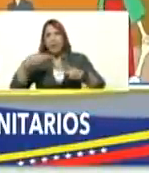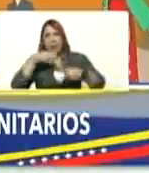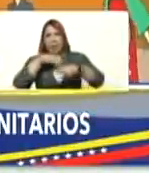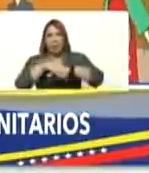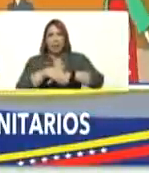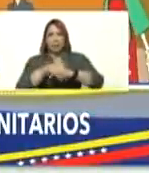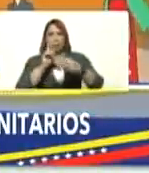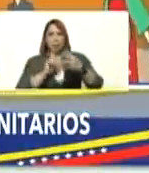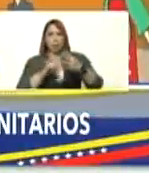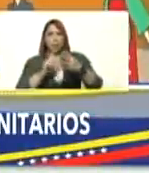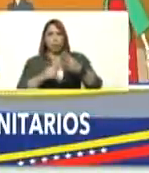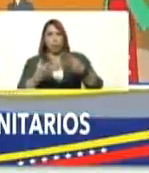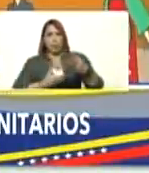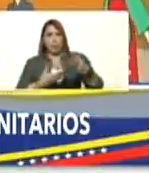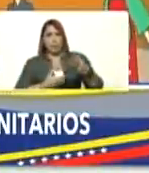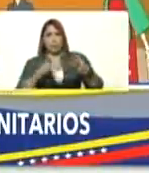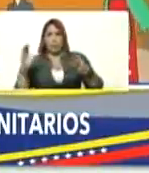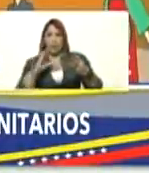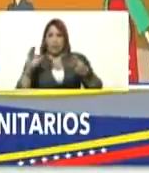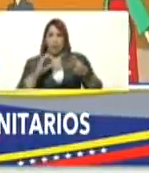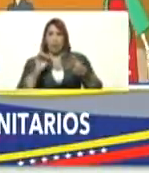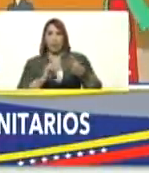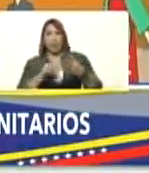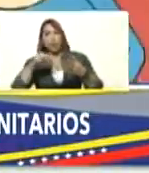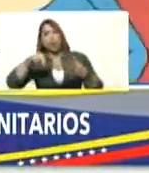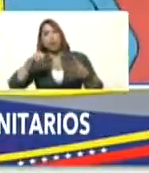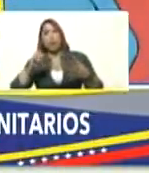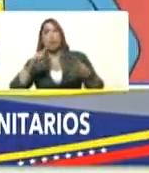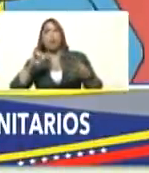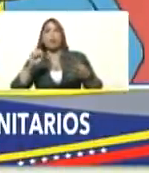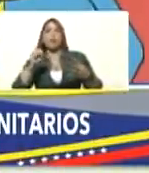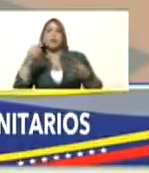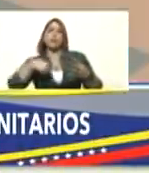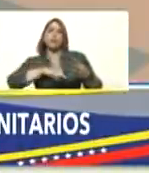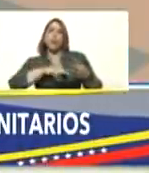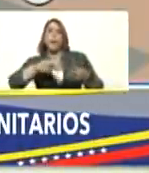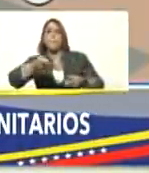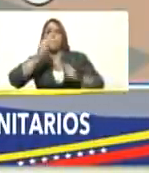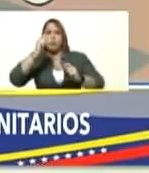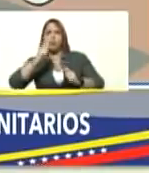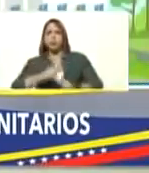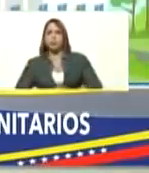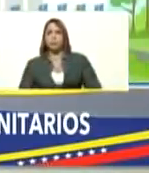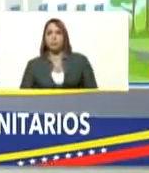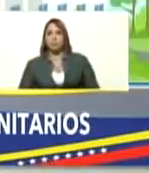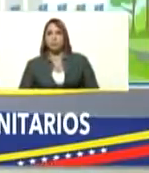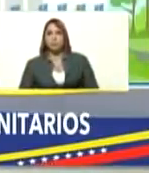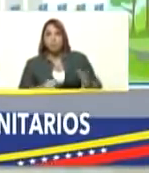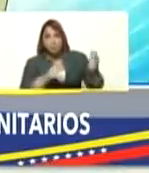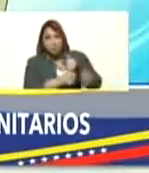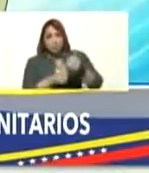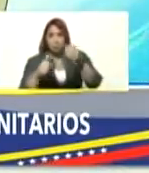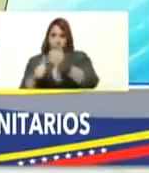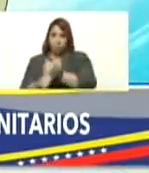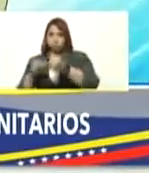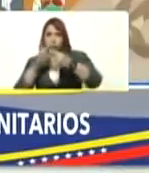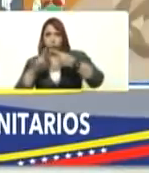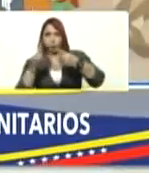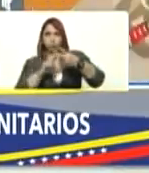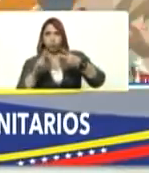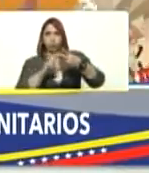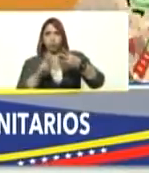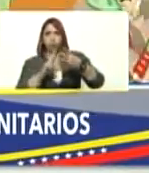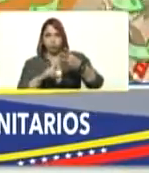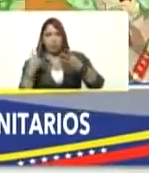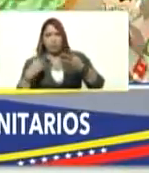Carmen Teresa, Noris. Hemos aprendido a conseguir recursos. ¿Lo